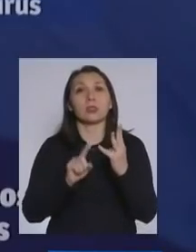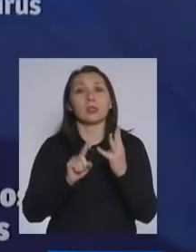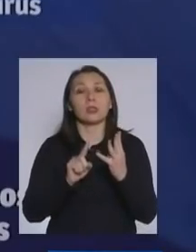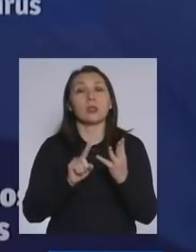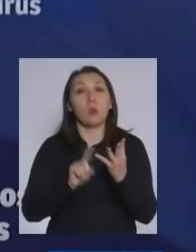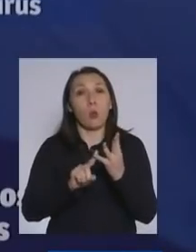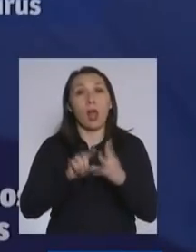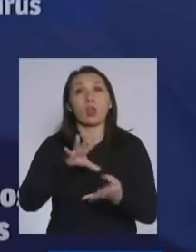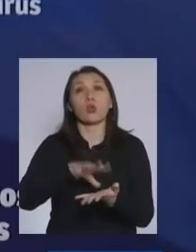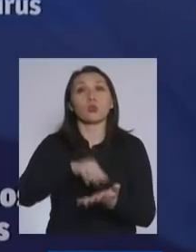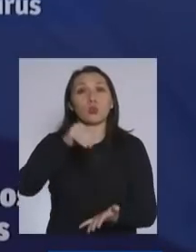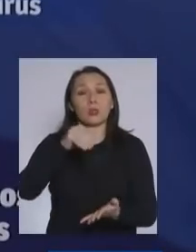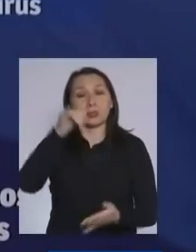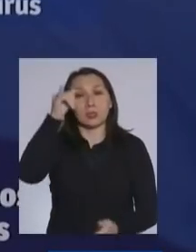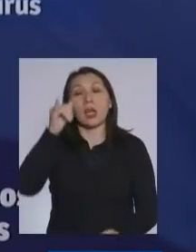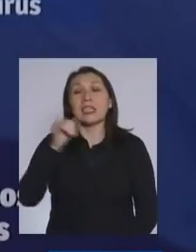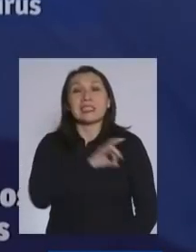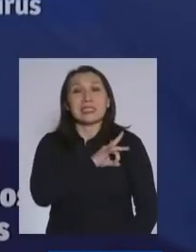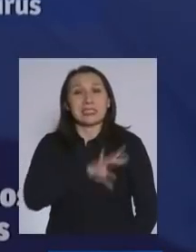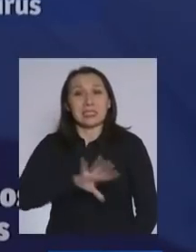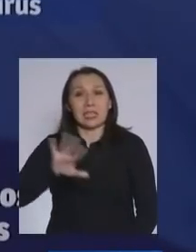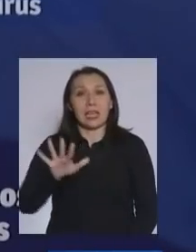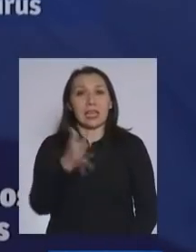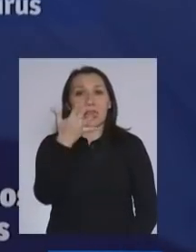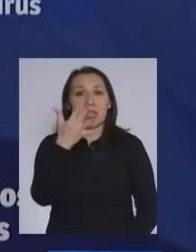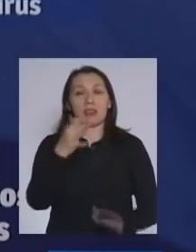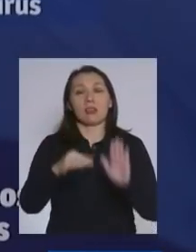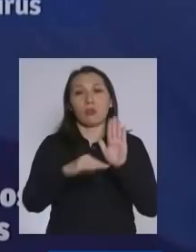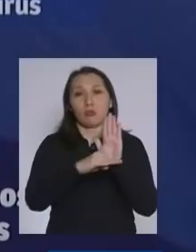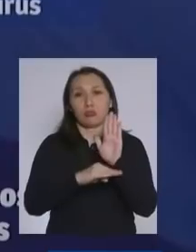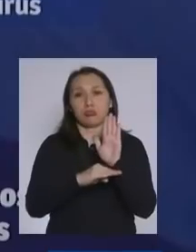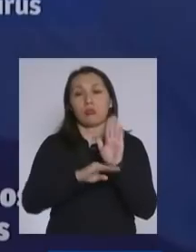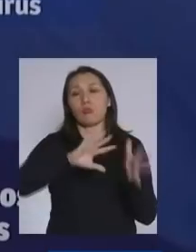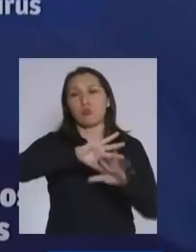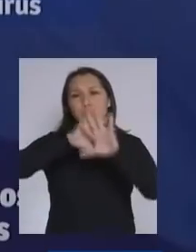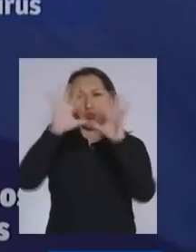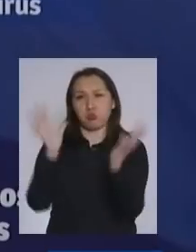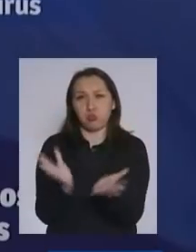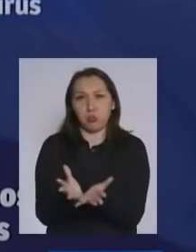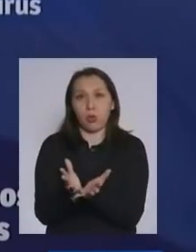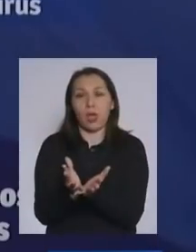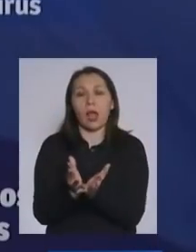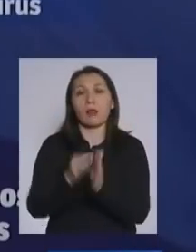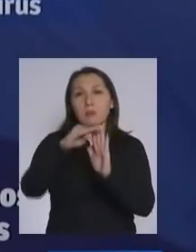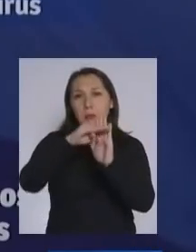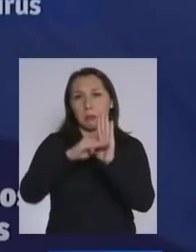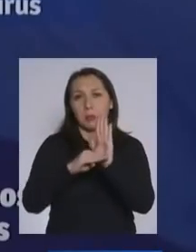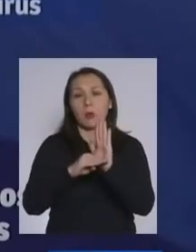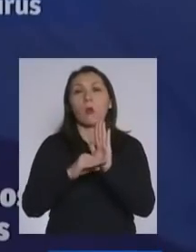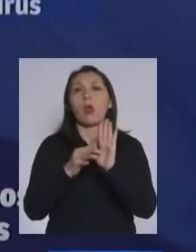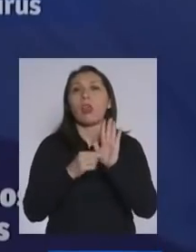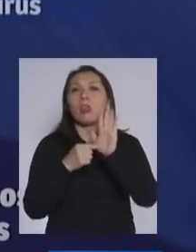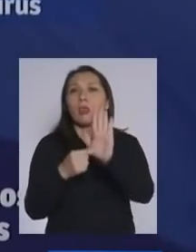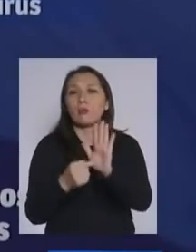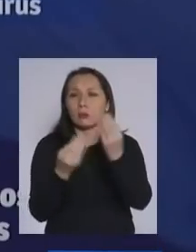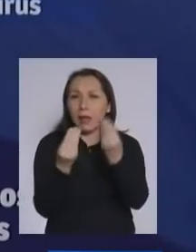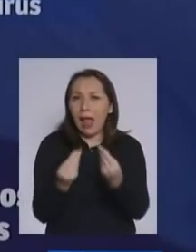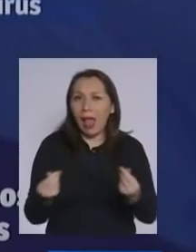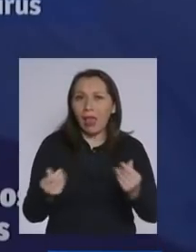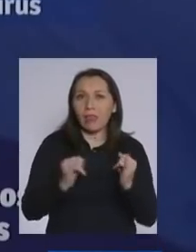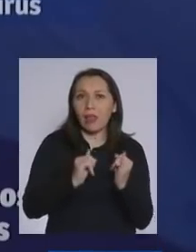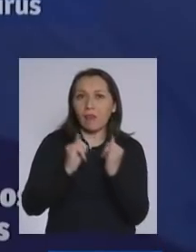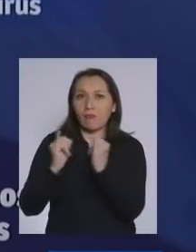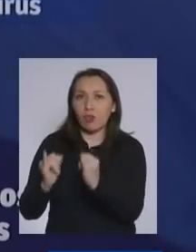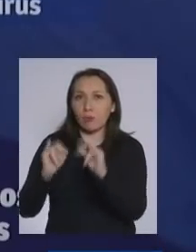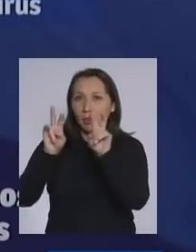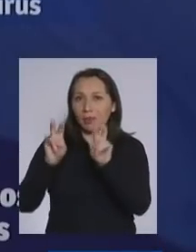Suecia en el cuarto, perdón, y Chile en el quinto lugar a nivel mundial como indicador de calidad